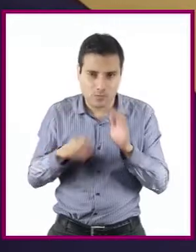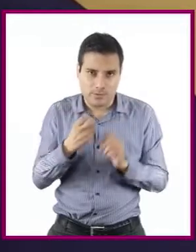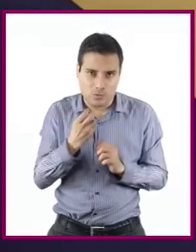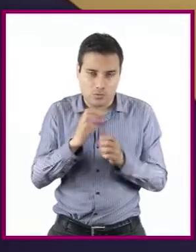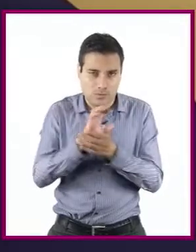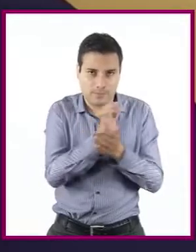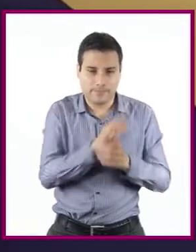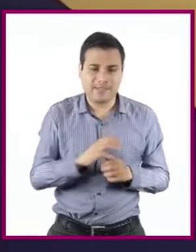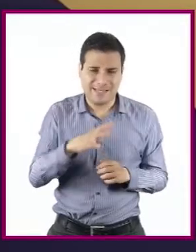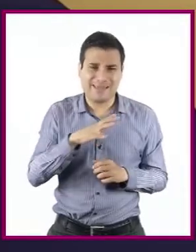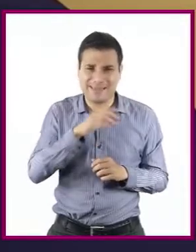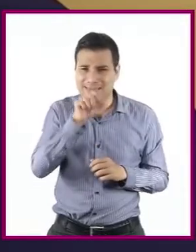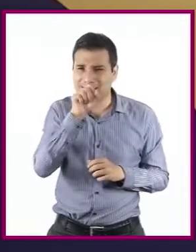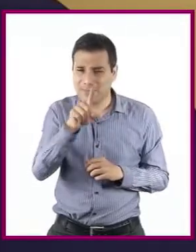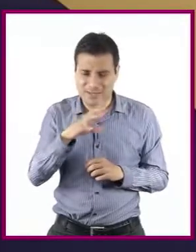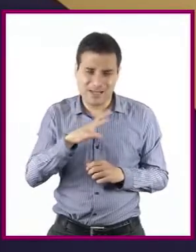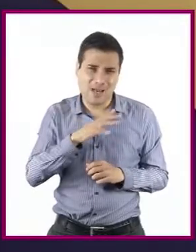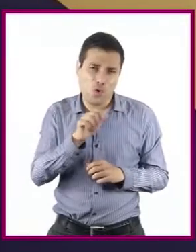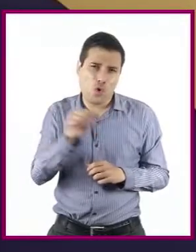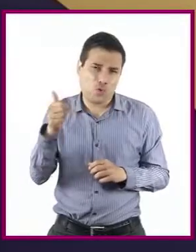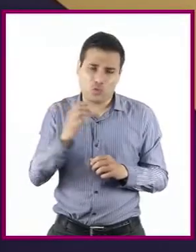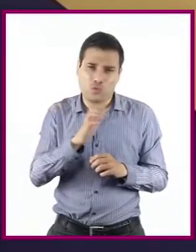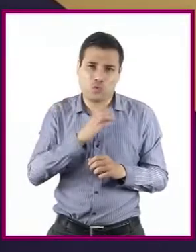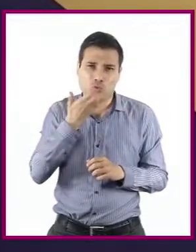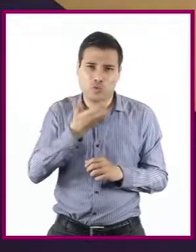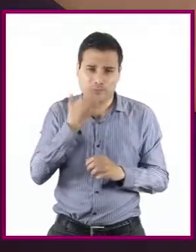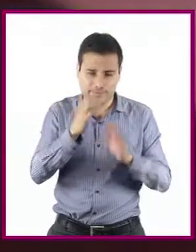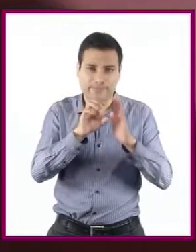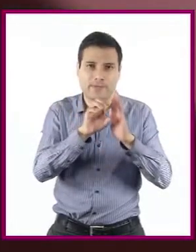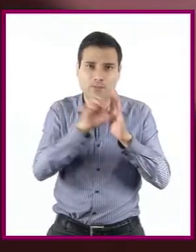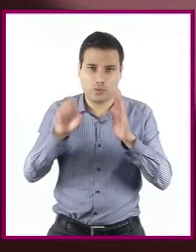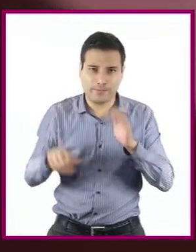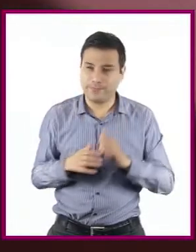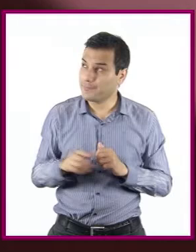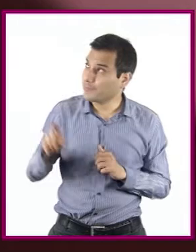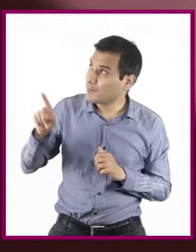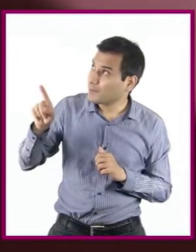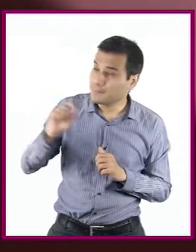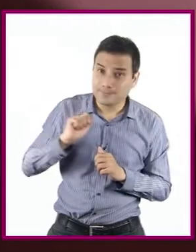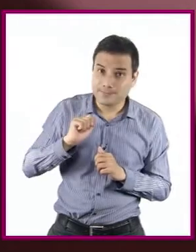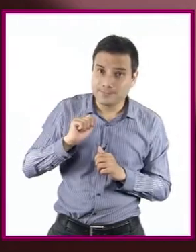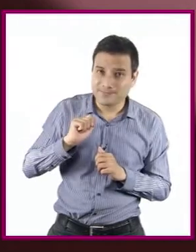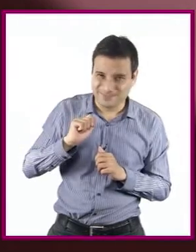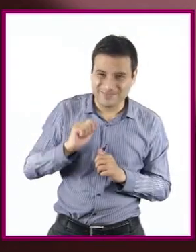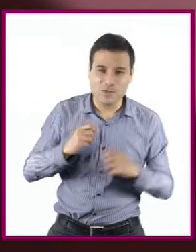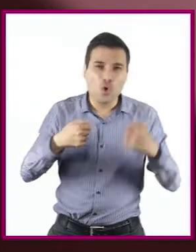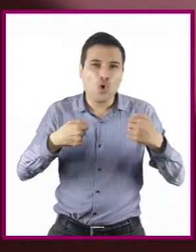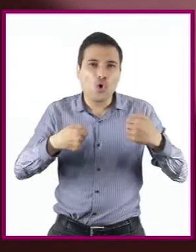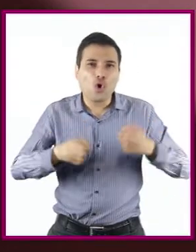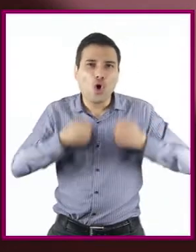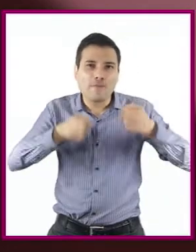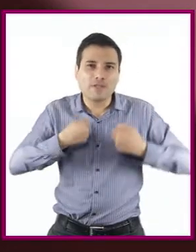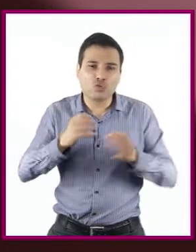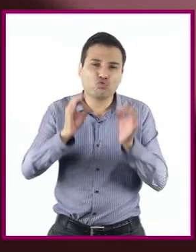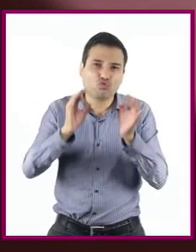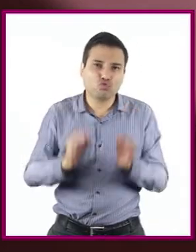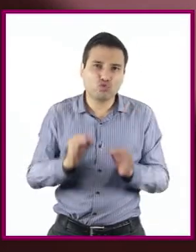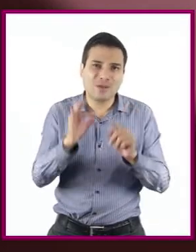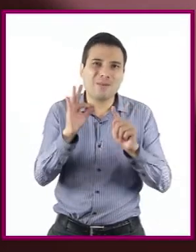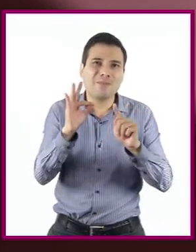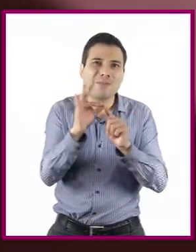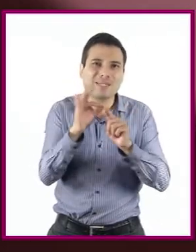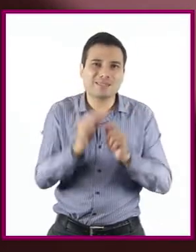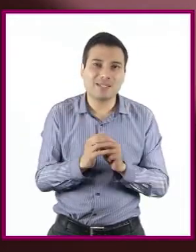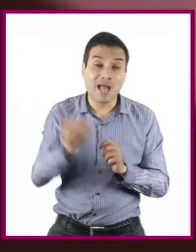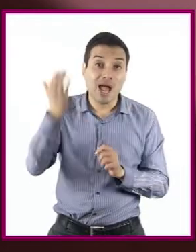discriminación. Hay otros casos que han impactado al mundo, como es el caso de Malala Yousafzai, una joven de origen pakistaní a quien por